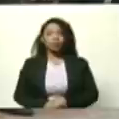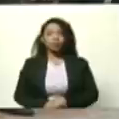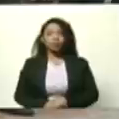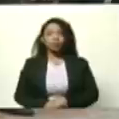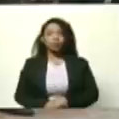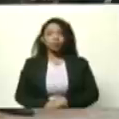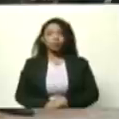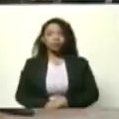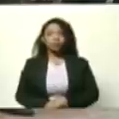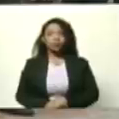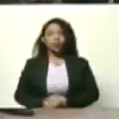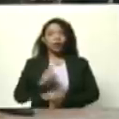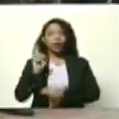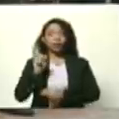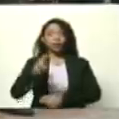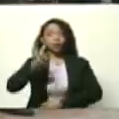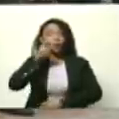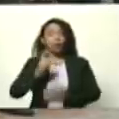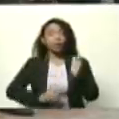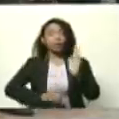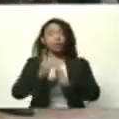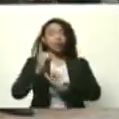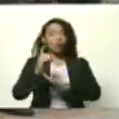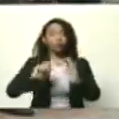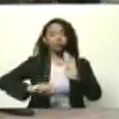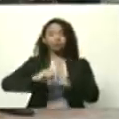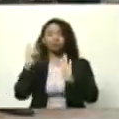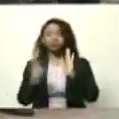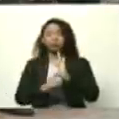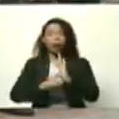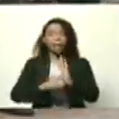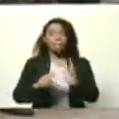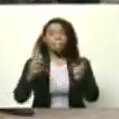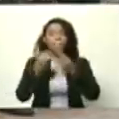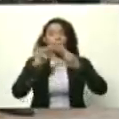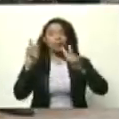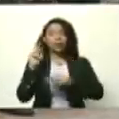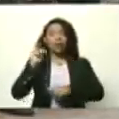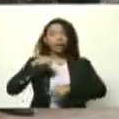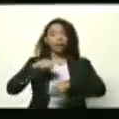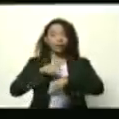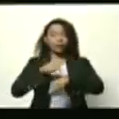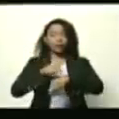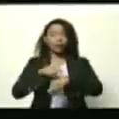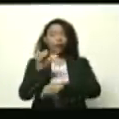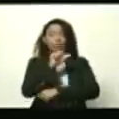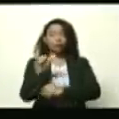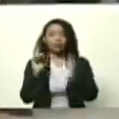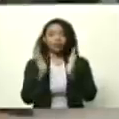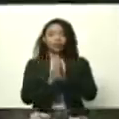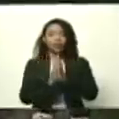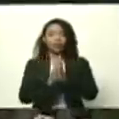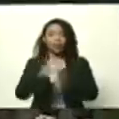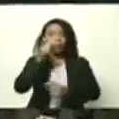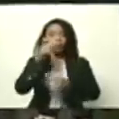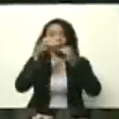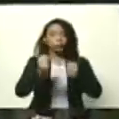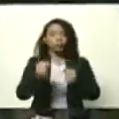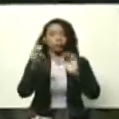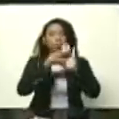Un dispositivo de seguridad que se ha desarrollado en completa paz durante estos días de asueto de Semana Santa Segura y